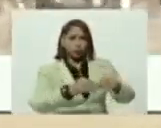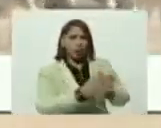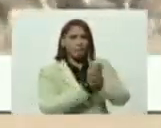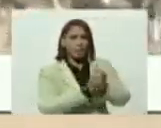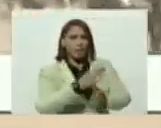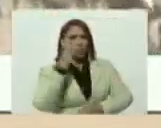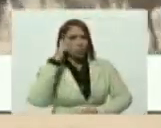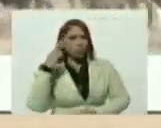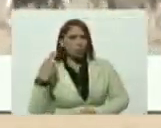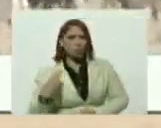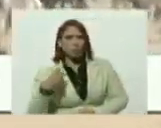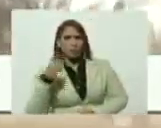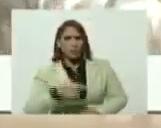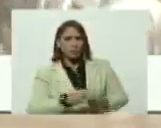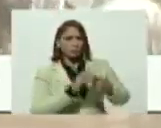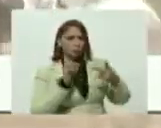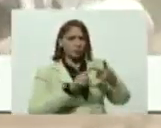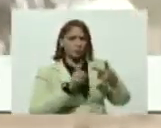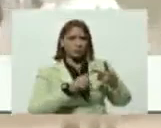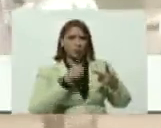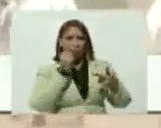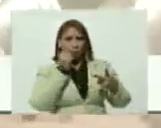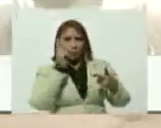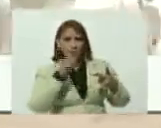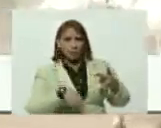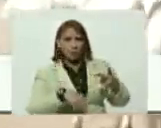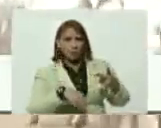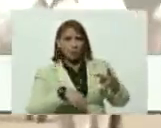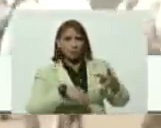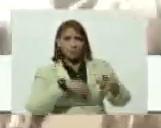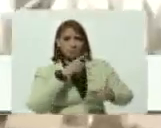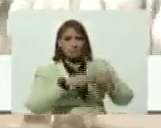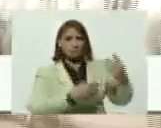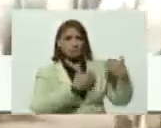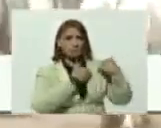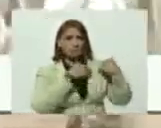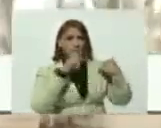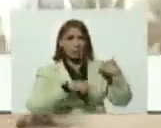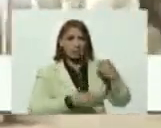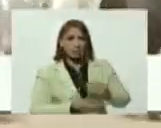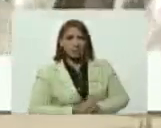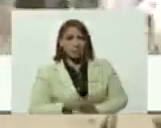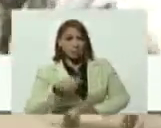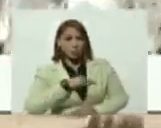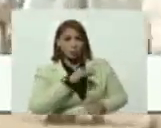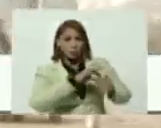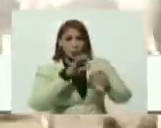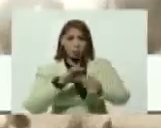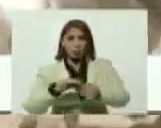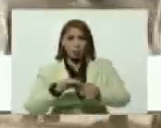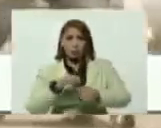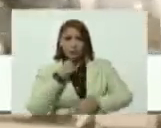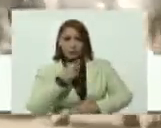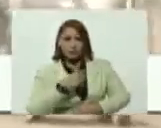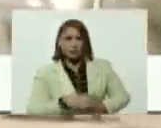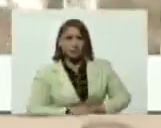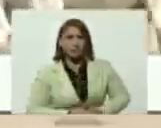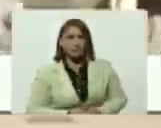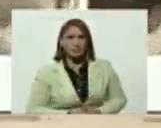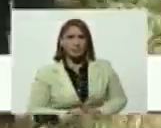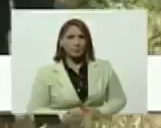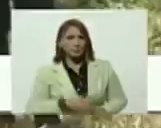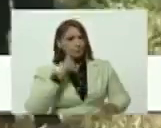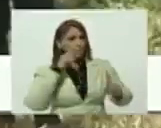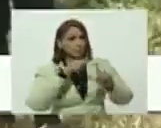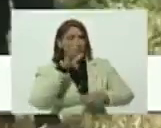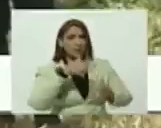con el compañero Paul Nieto como responsable del Plan Excepcional de Producción, y nosotros con esta siembra planteamos una meta